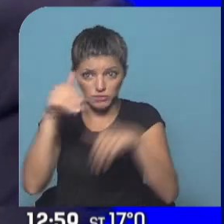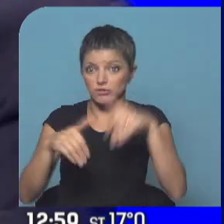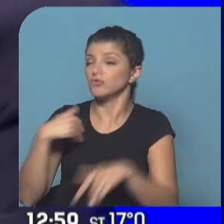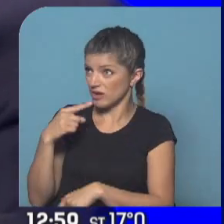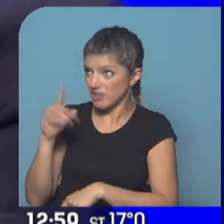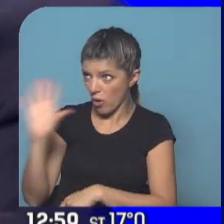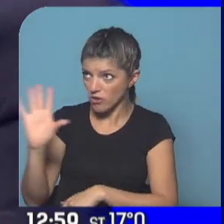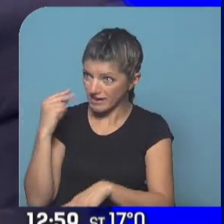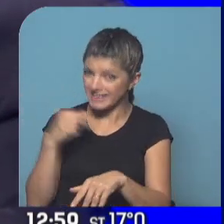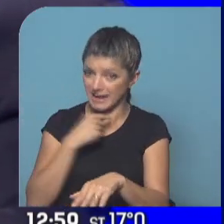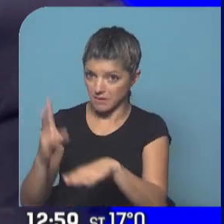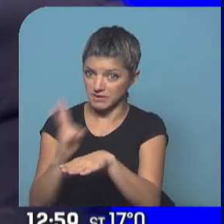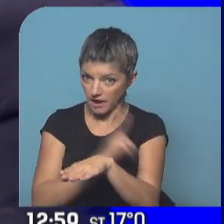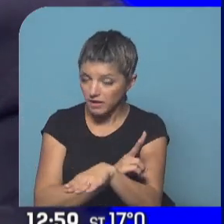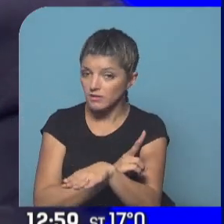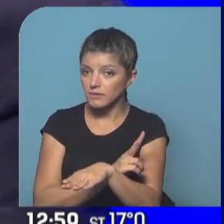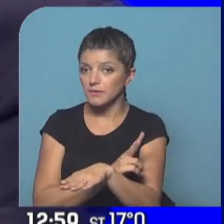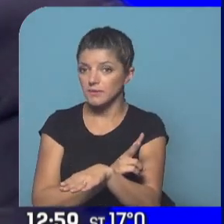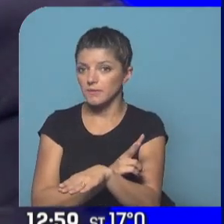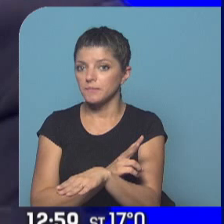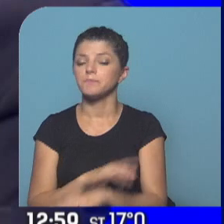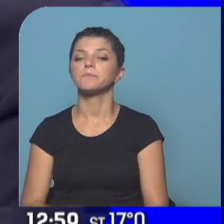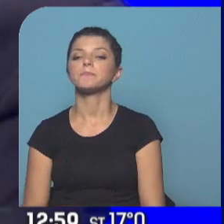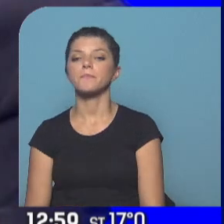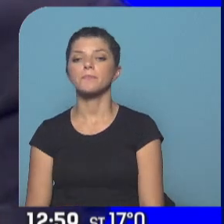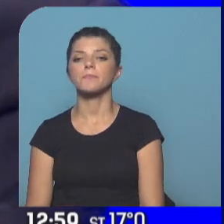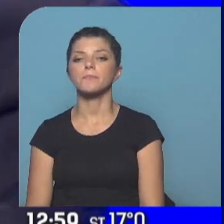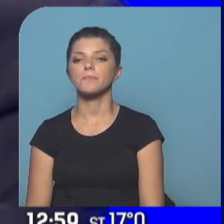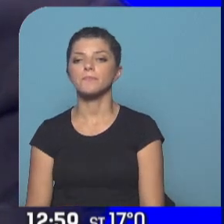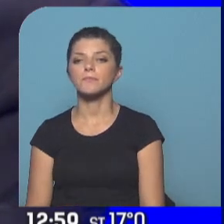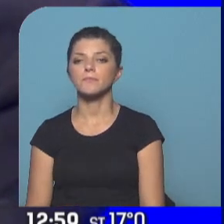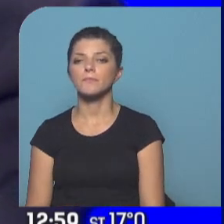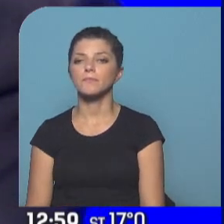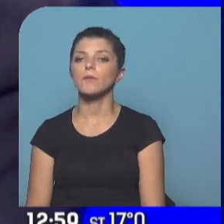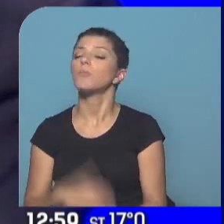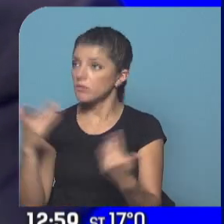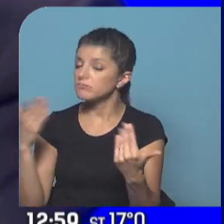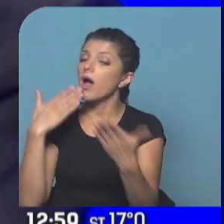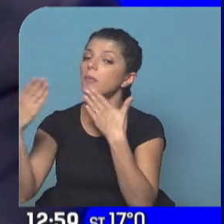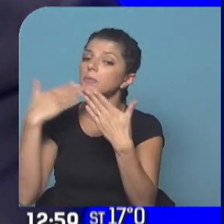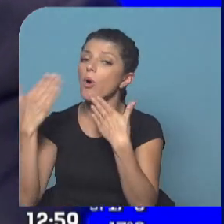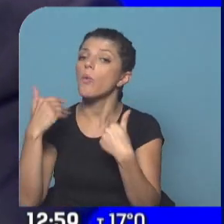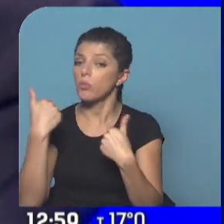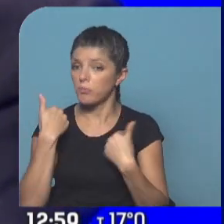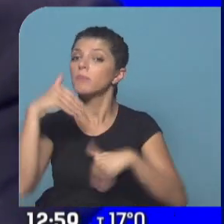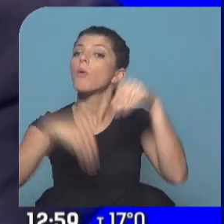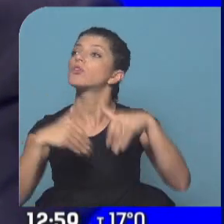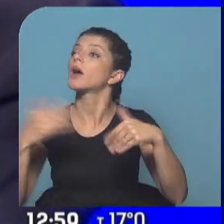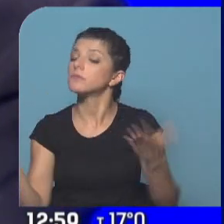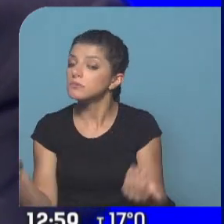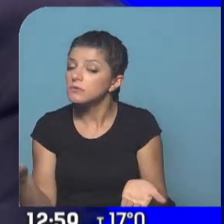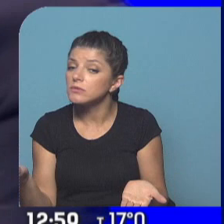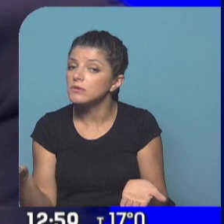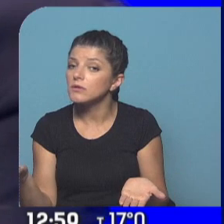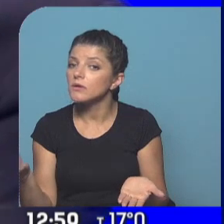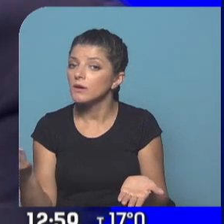para evitarlo, que es que haga un llamamiento a hablar de cuándo podemos y cómo podemos votar los catalanes. Y